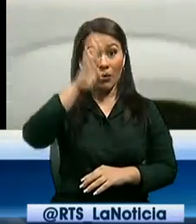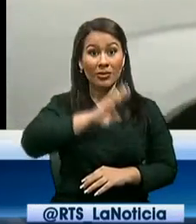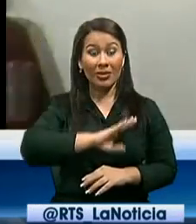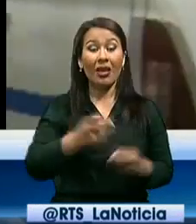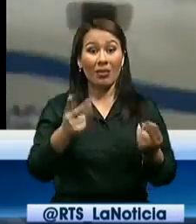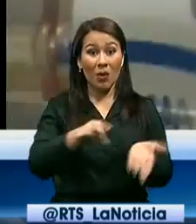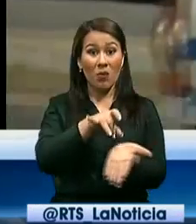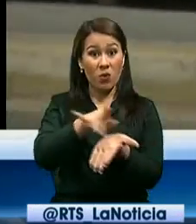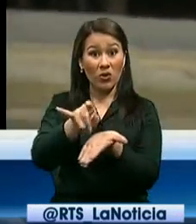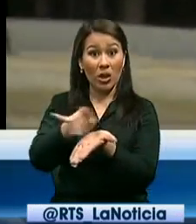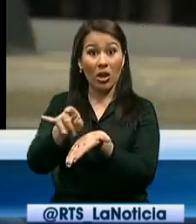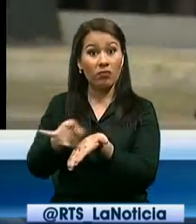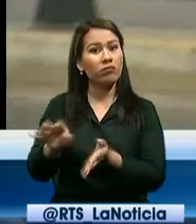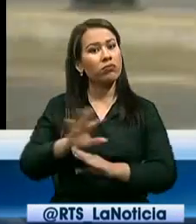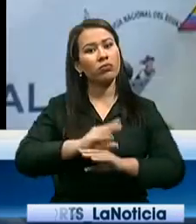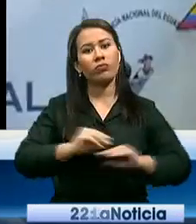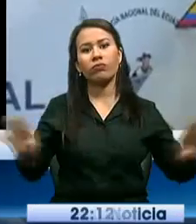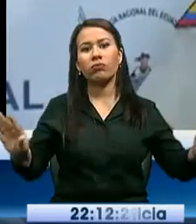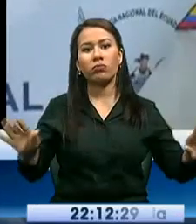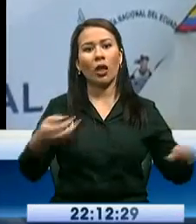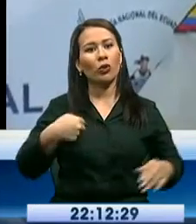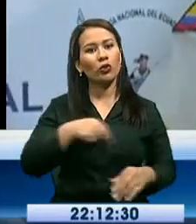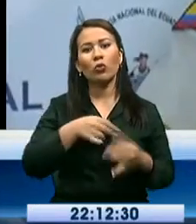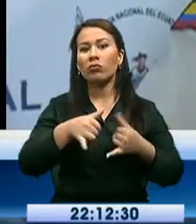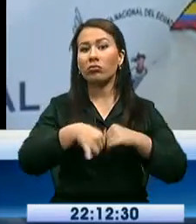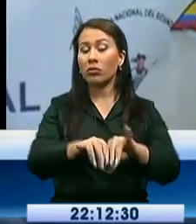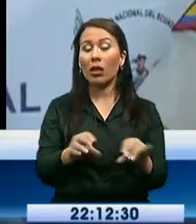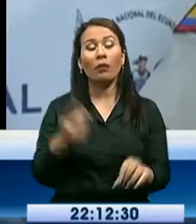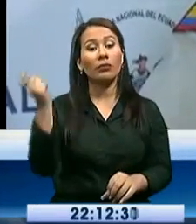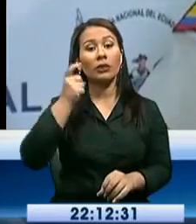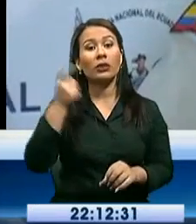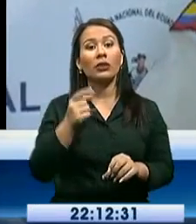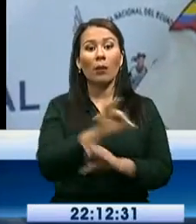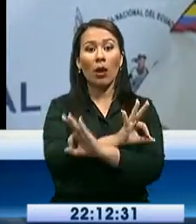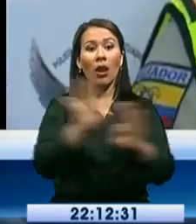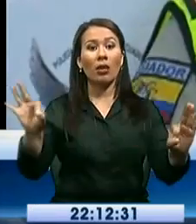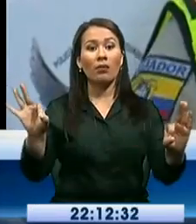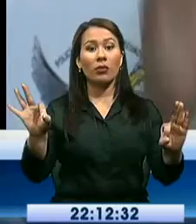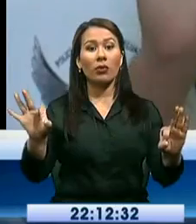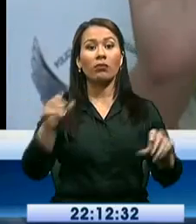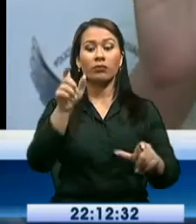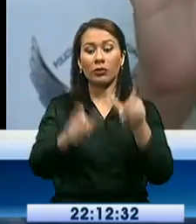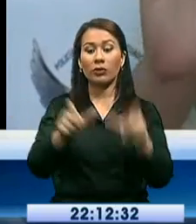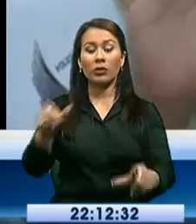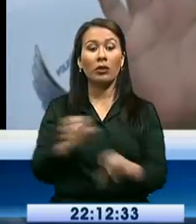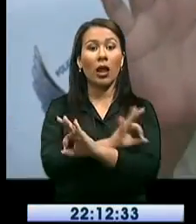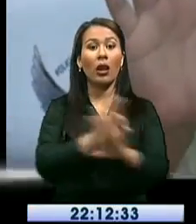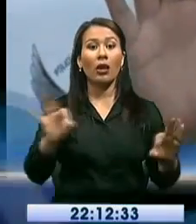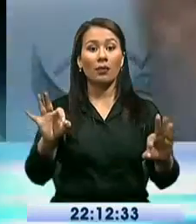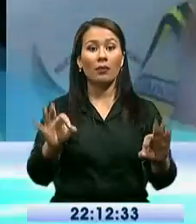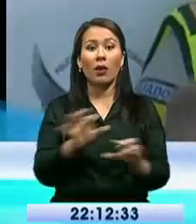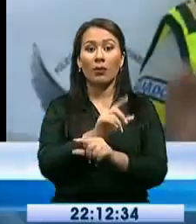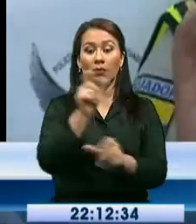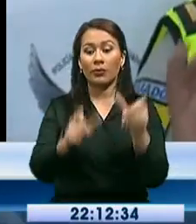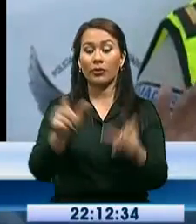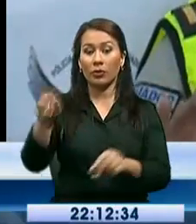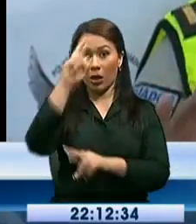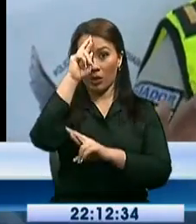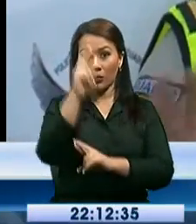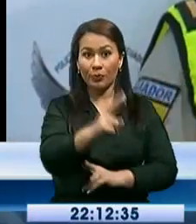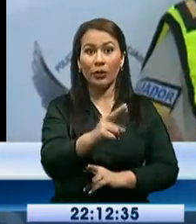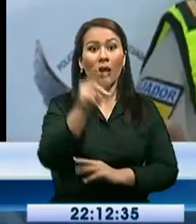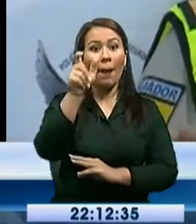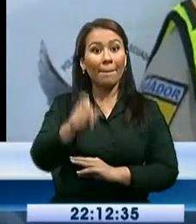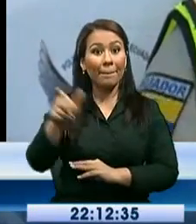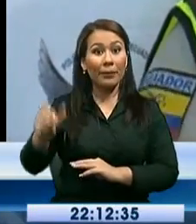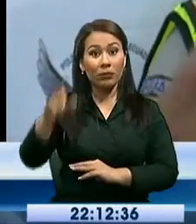en la provincia. Como de 35 policías separados por varias causas, lo que estamos demostrando al país es que la Policía Nacional del Ecuador